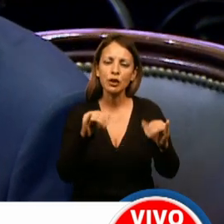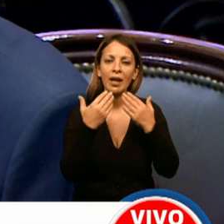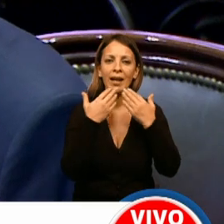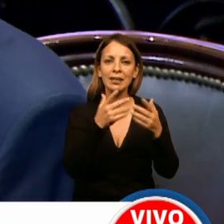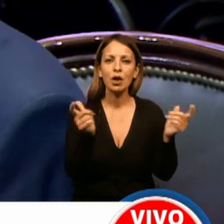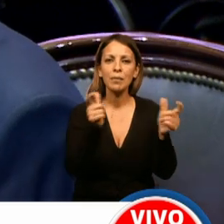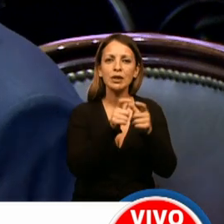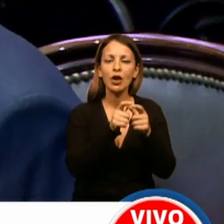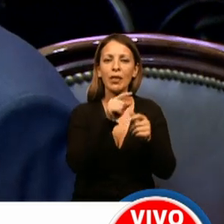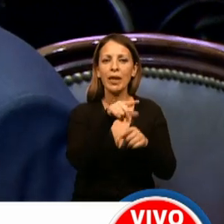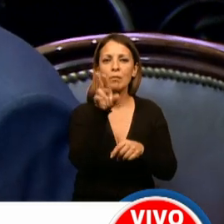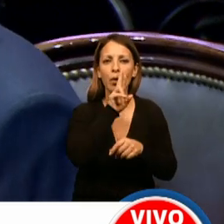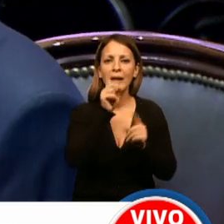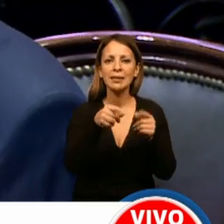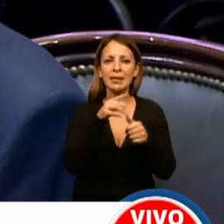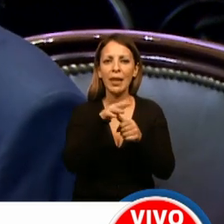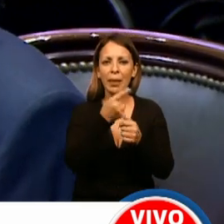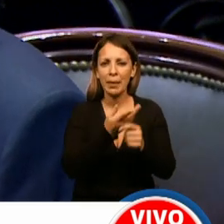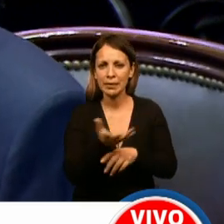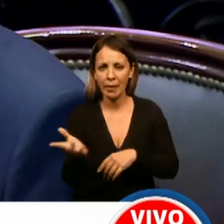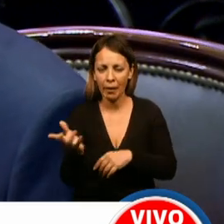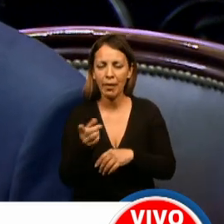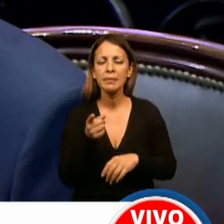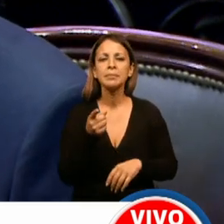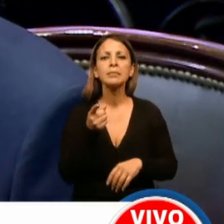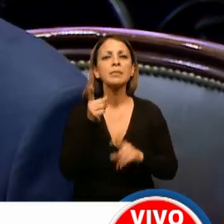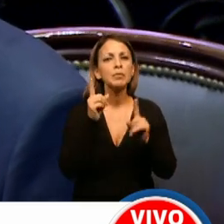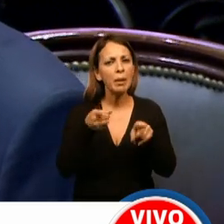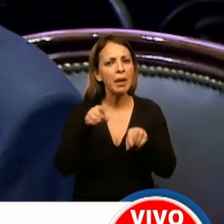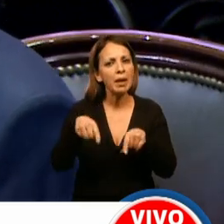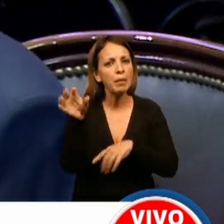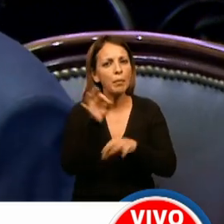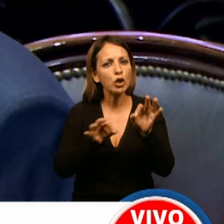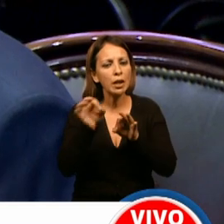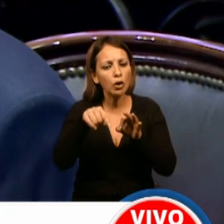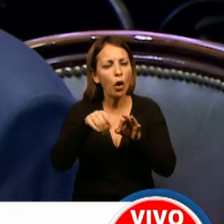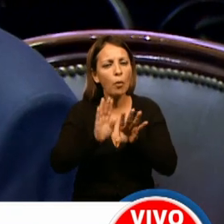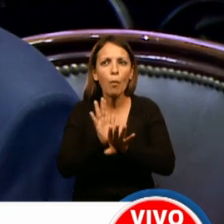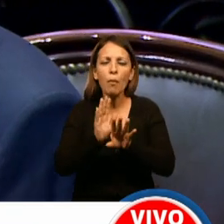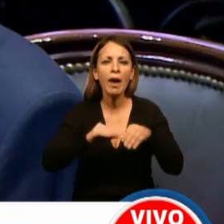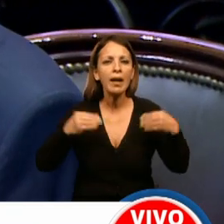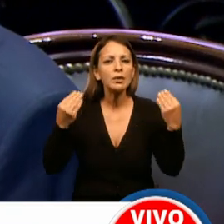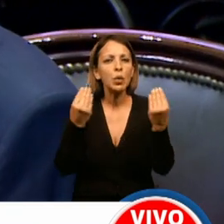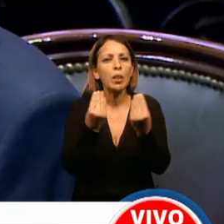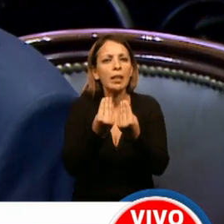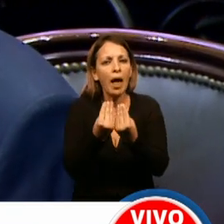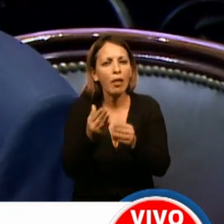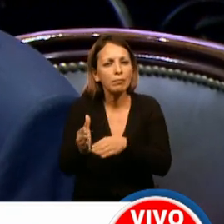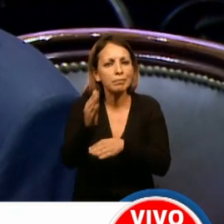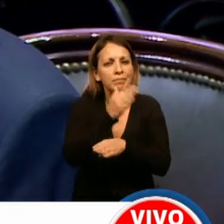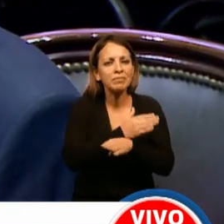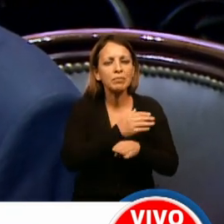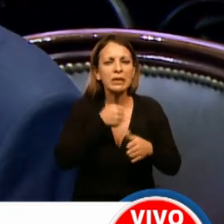diversidad pero fundamentalmente es el resultado de la lucha incansable